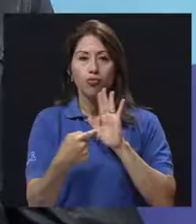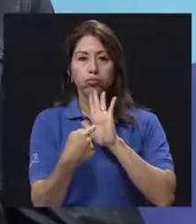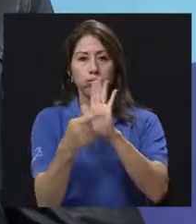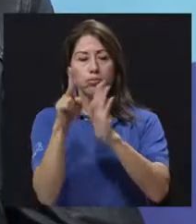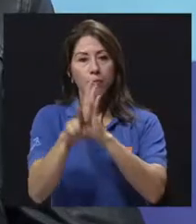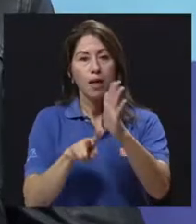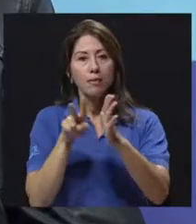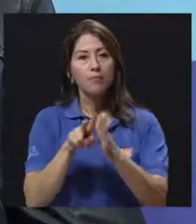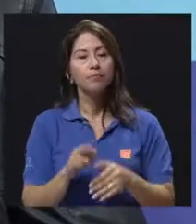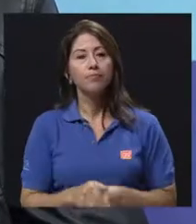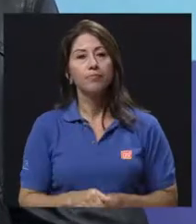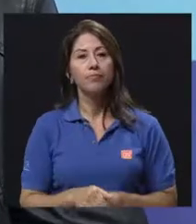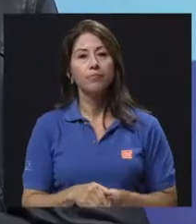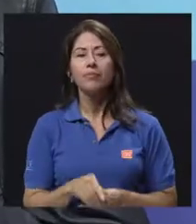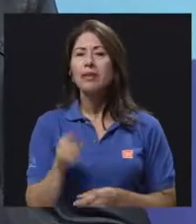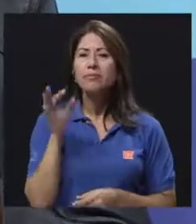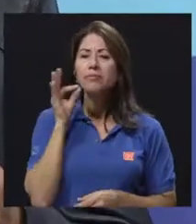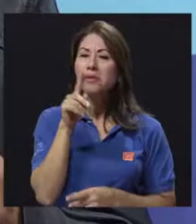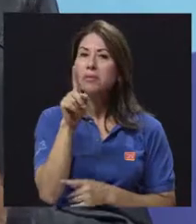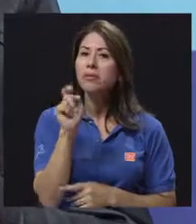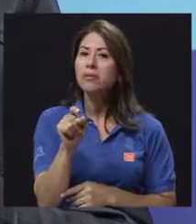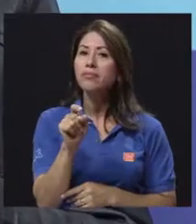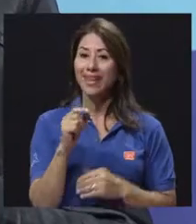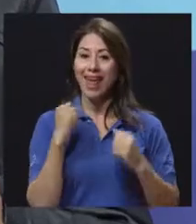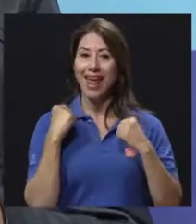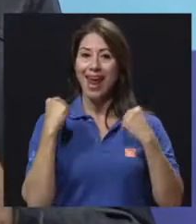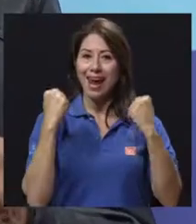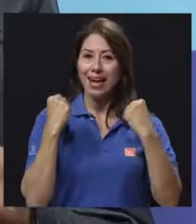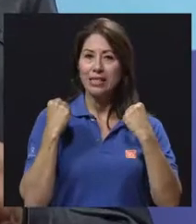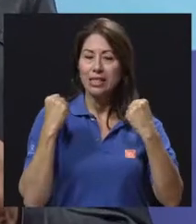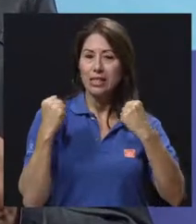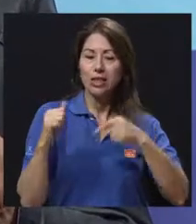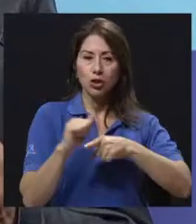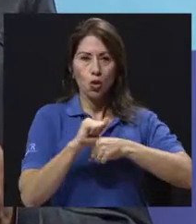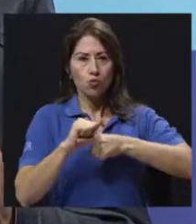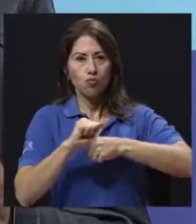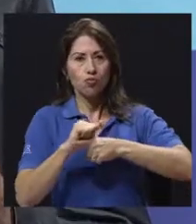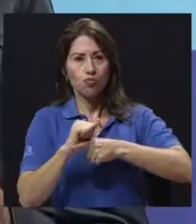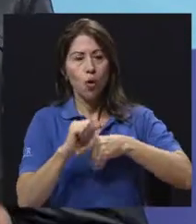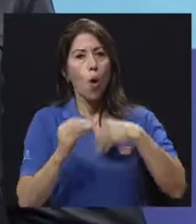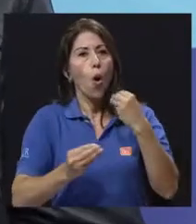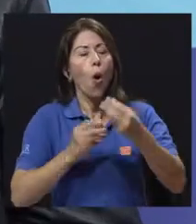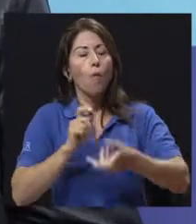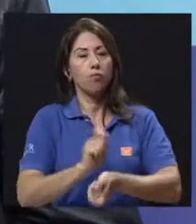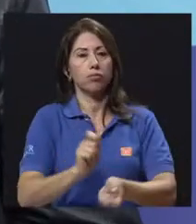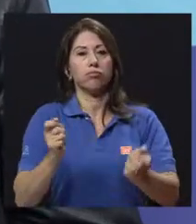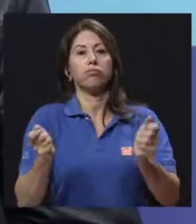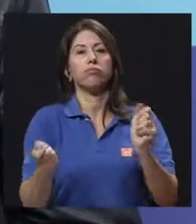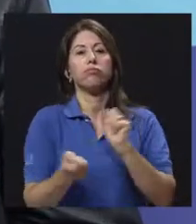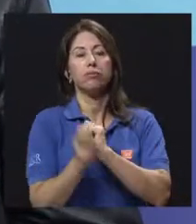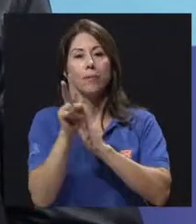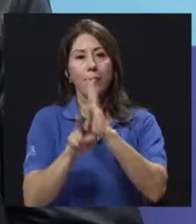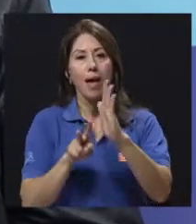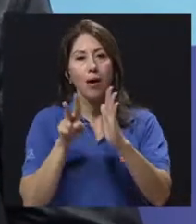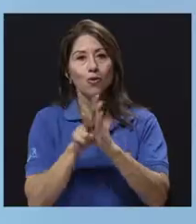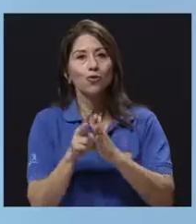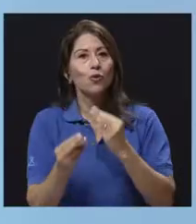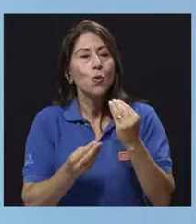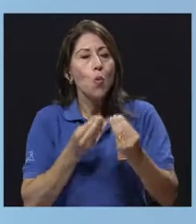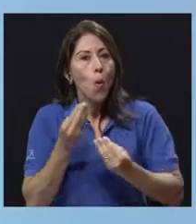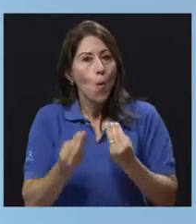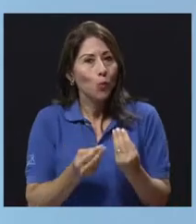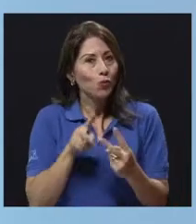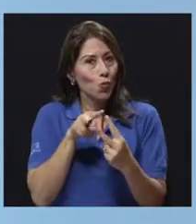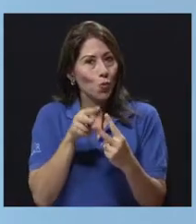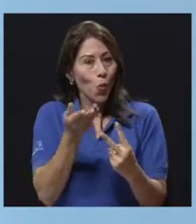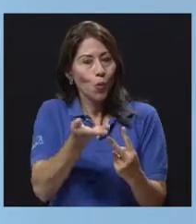para convertir el ejercicio, la práctica del deporte, en audiovisual? Es entrarle a